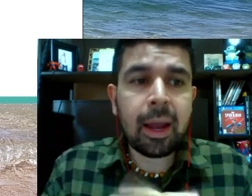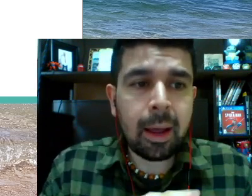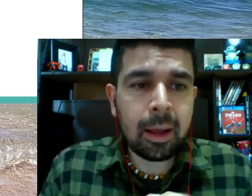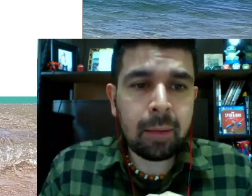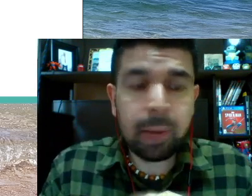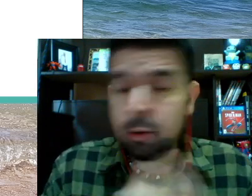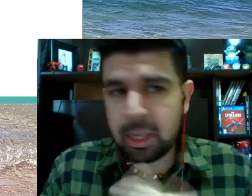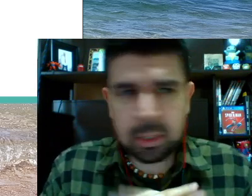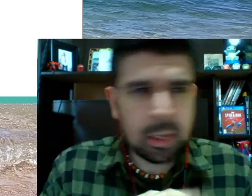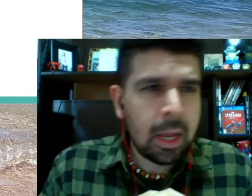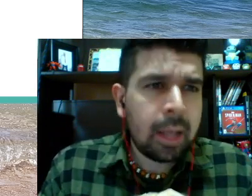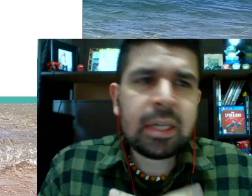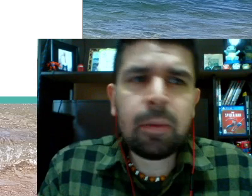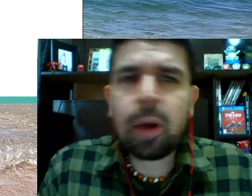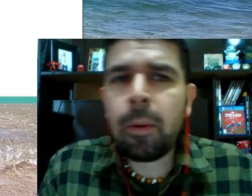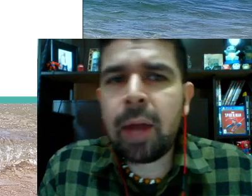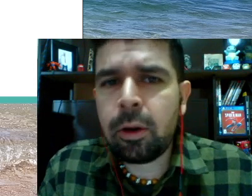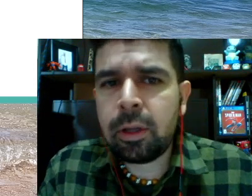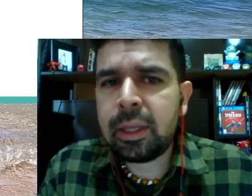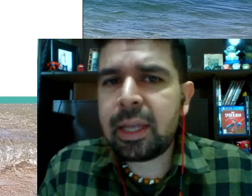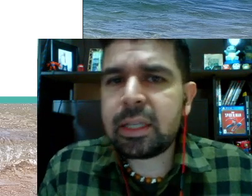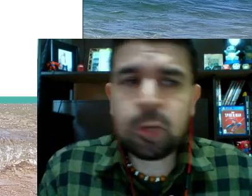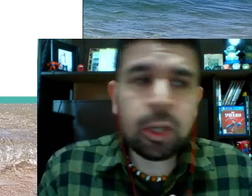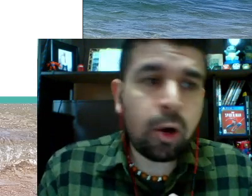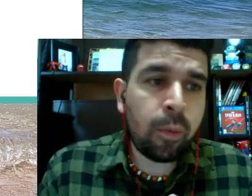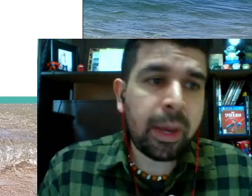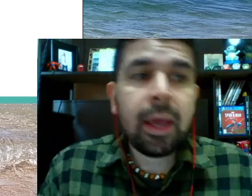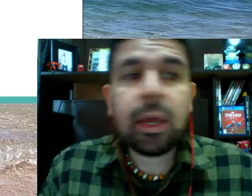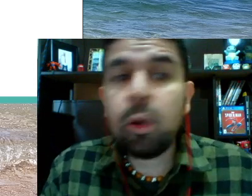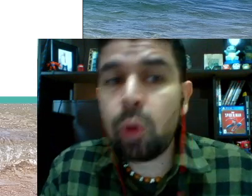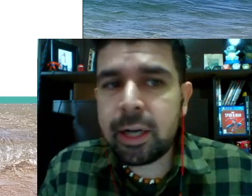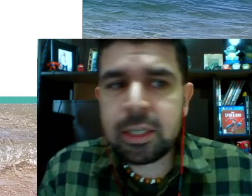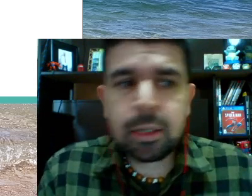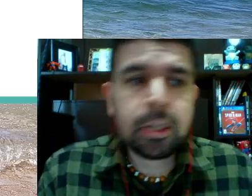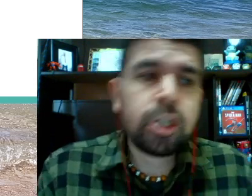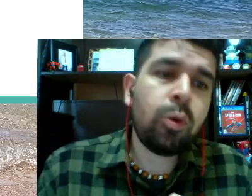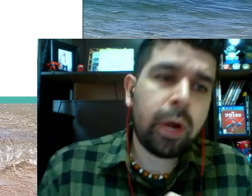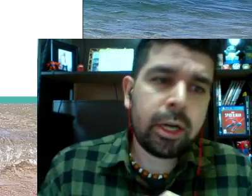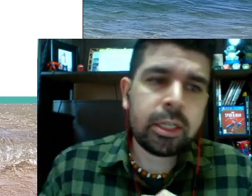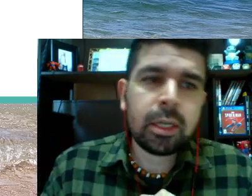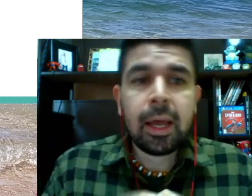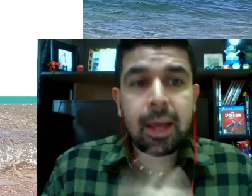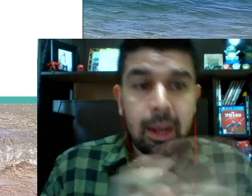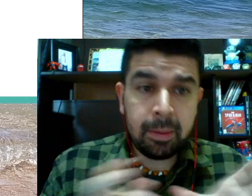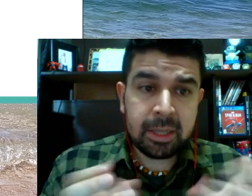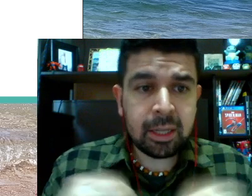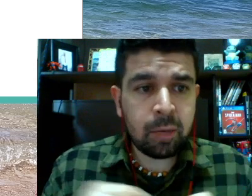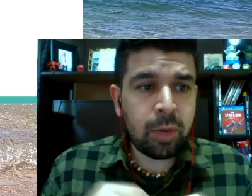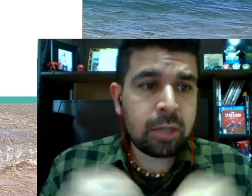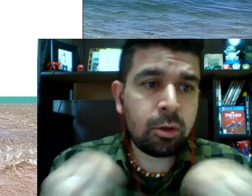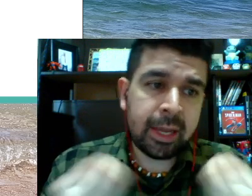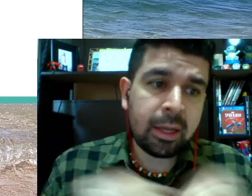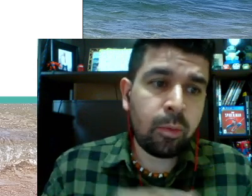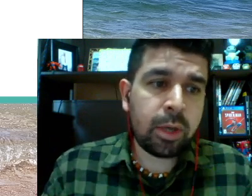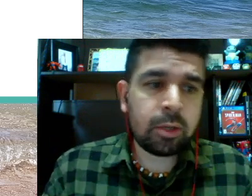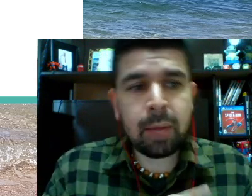para ustedes dice vocabulario descripción de ropa hours y wars he visto el repuesto